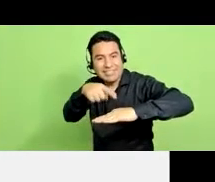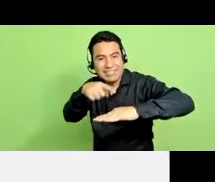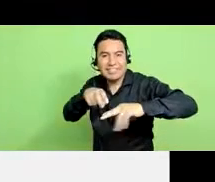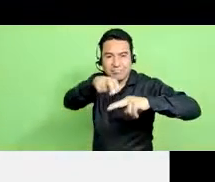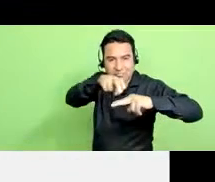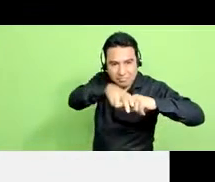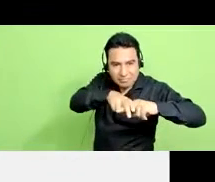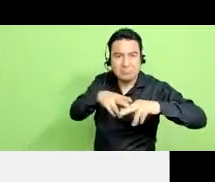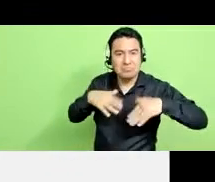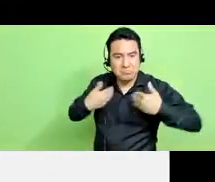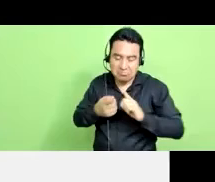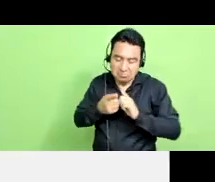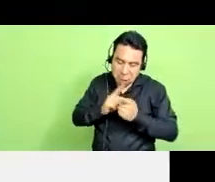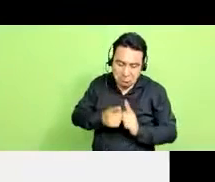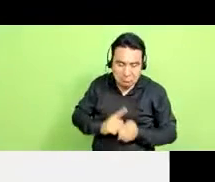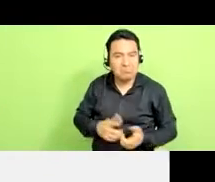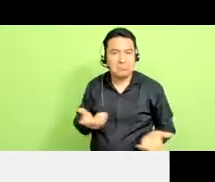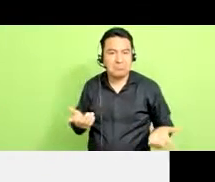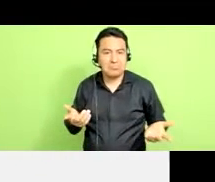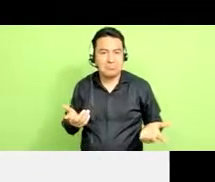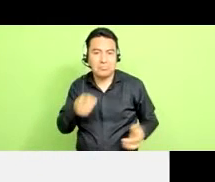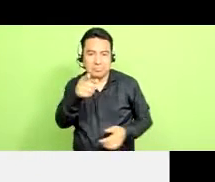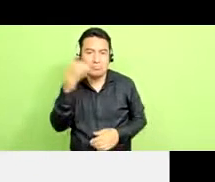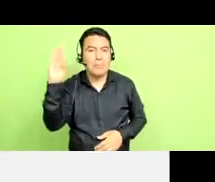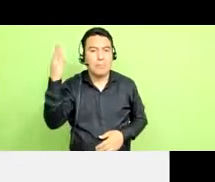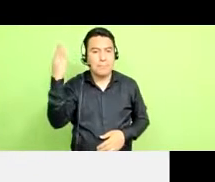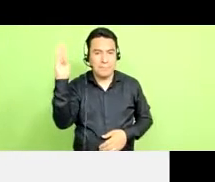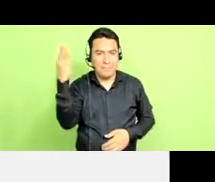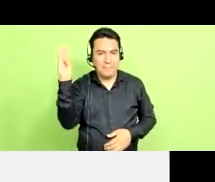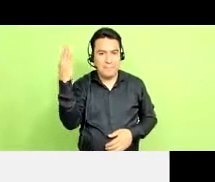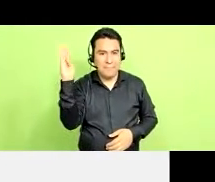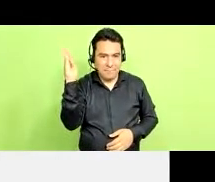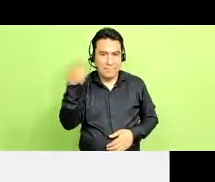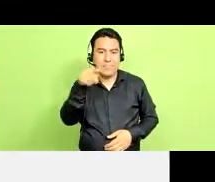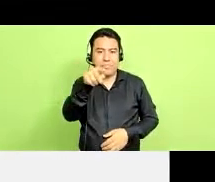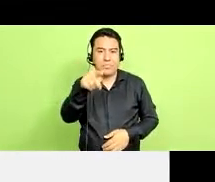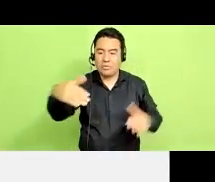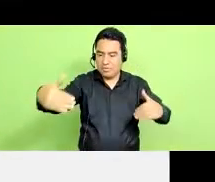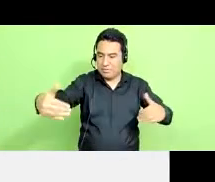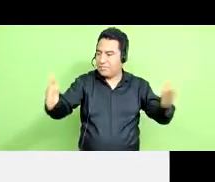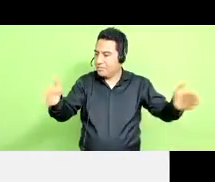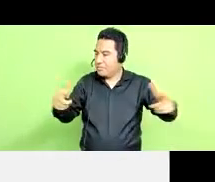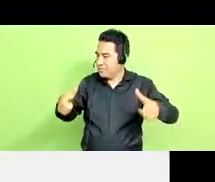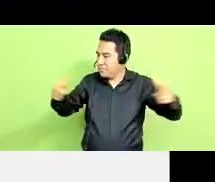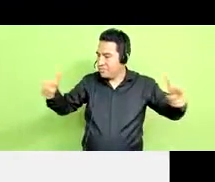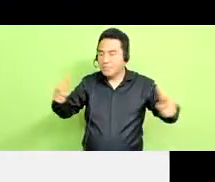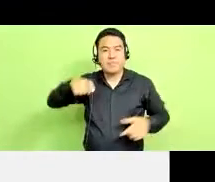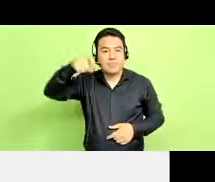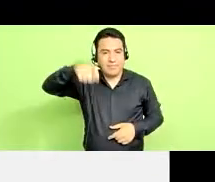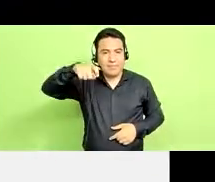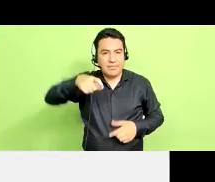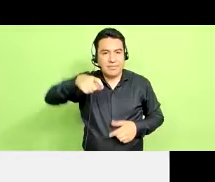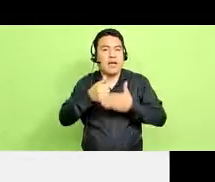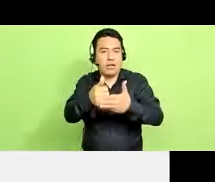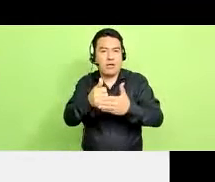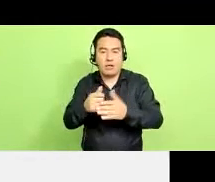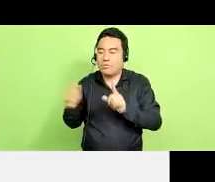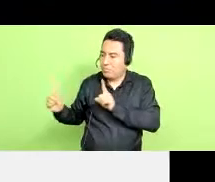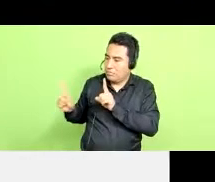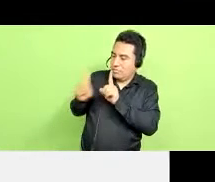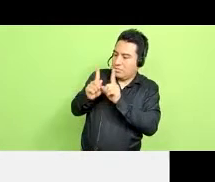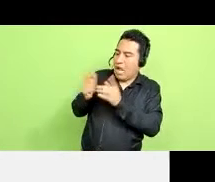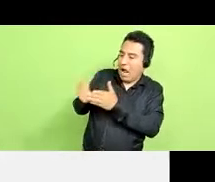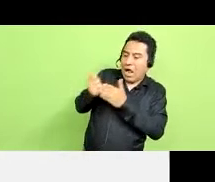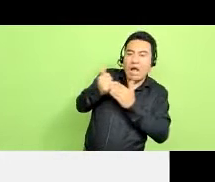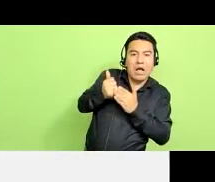se ha propuesto en los currículos de servicio higiénico porque tienen las dimensiones adecuadas para poder ingresar con una persona y la diestra de